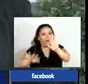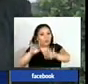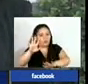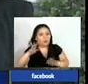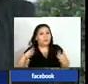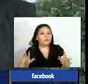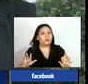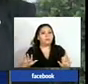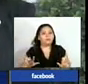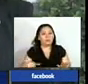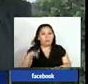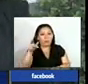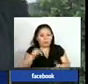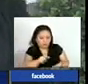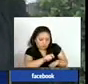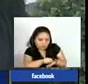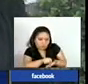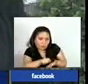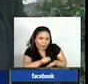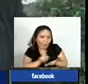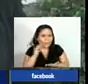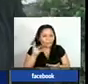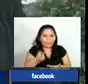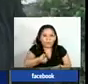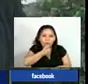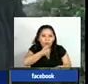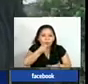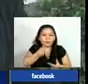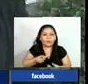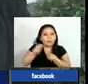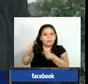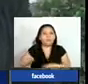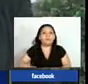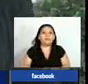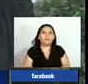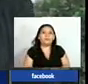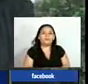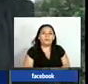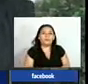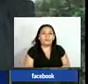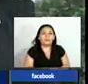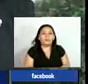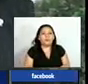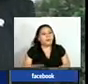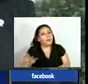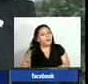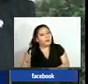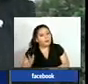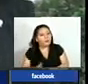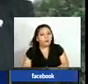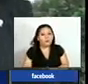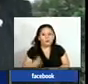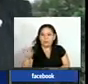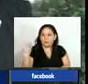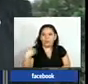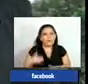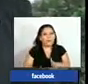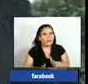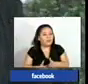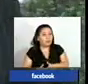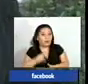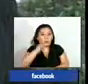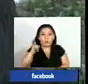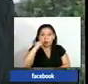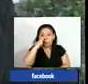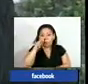comunicación de resultados preliminares a la administración. Las últimas se iniciaron el 15 de junio,